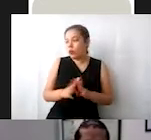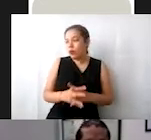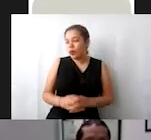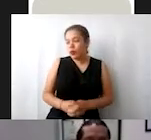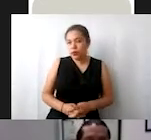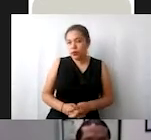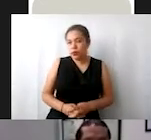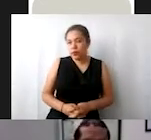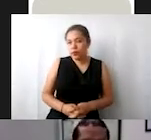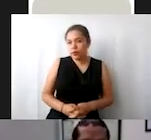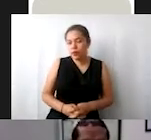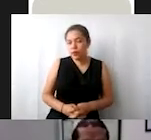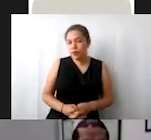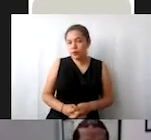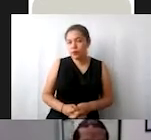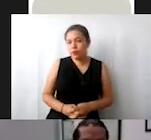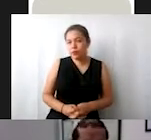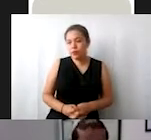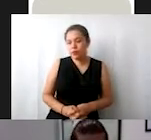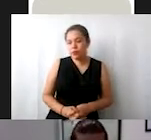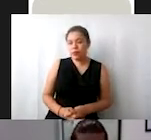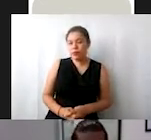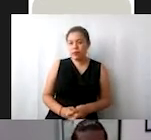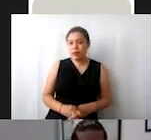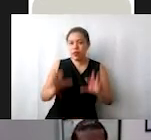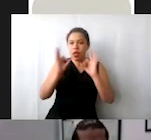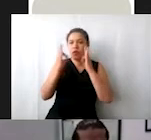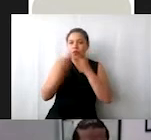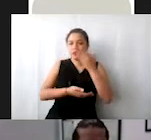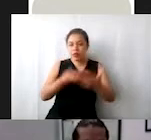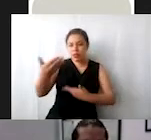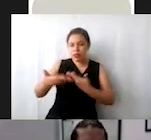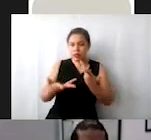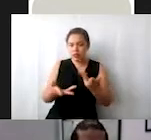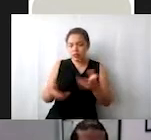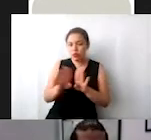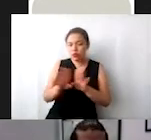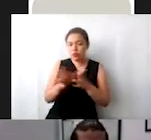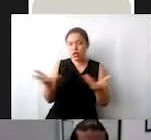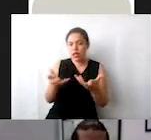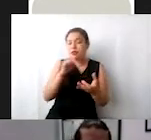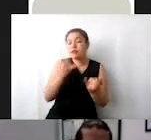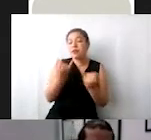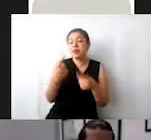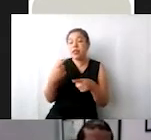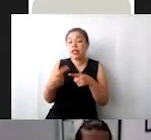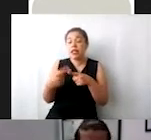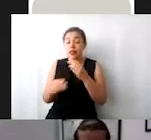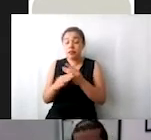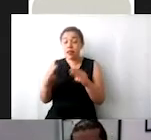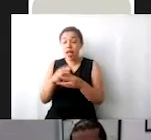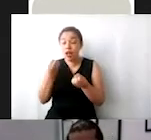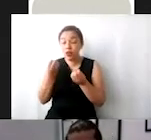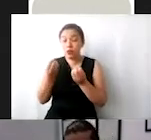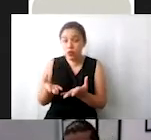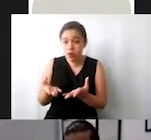a ver la manera en cómo se presta el servicio y quién proporciona las herramientas y tiene